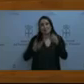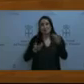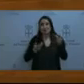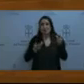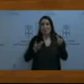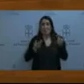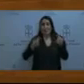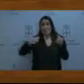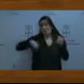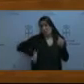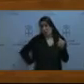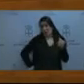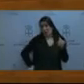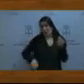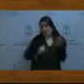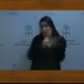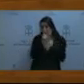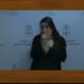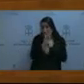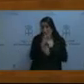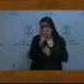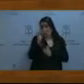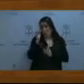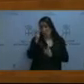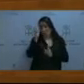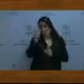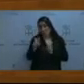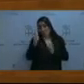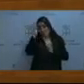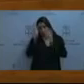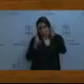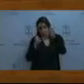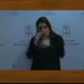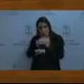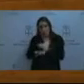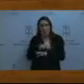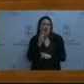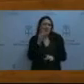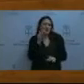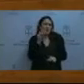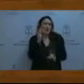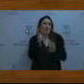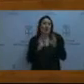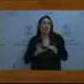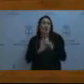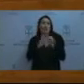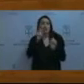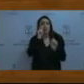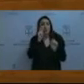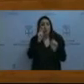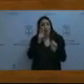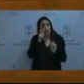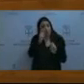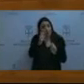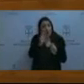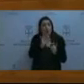profesionales agrícolas y ganaderos, sobre todo con actividades relacionadas con el turismo rural y con actividades en el medio rural